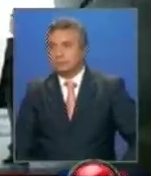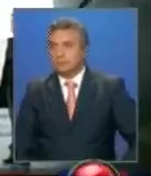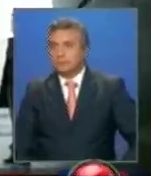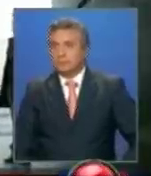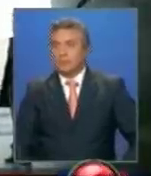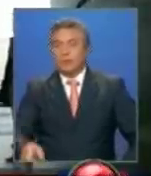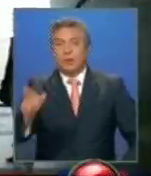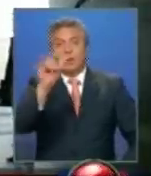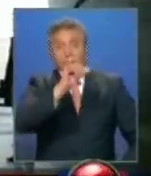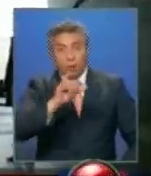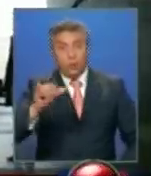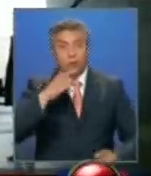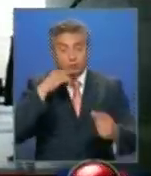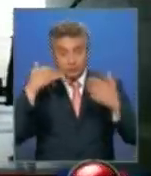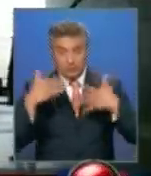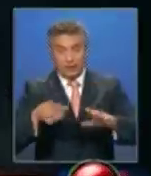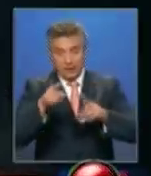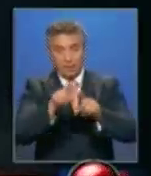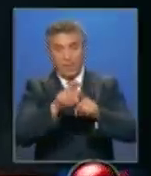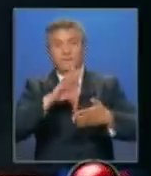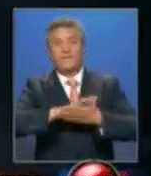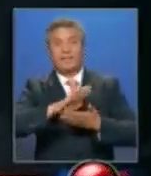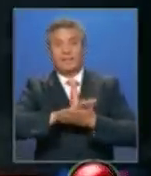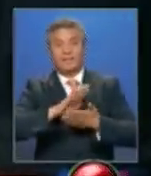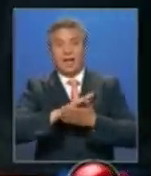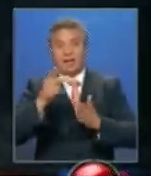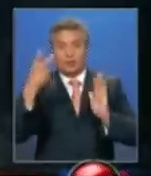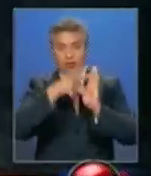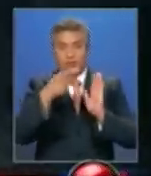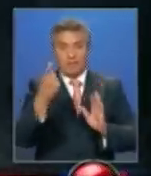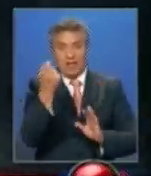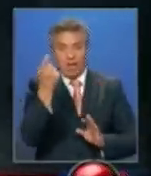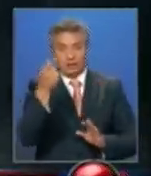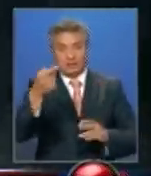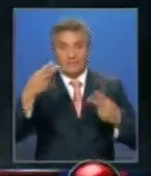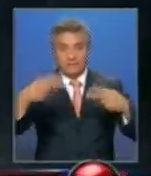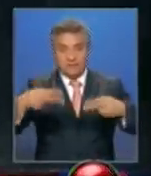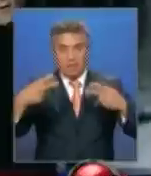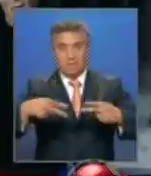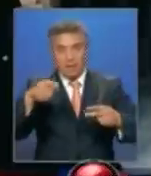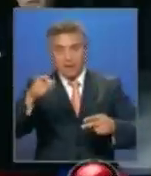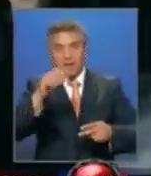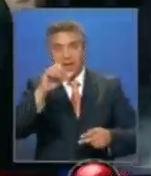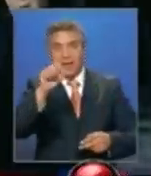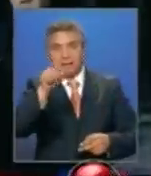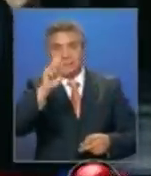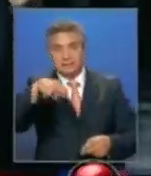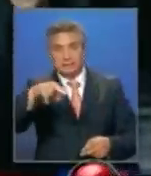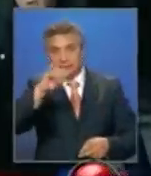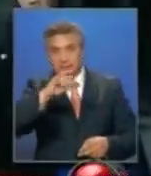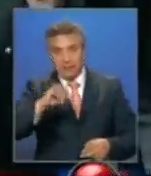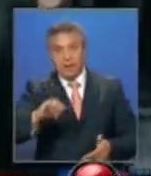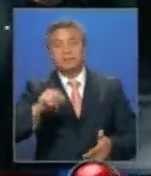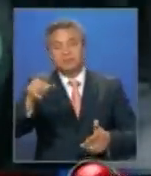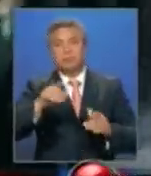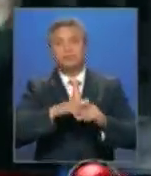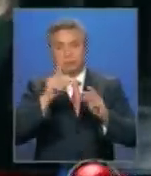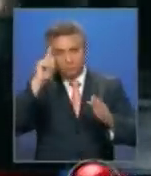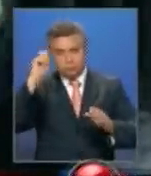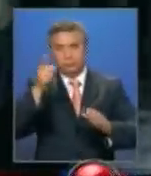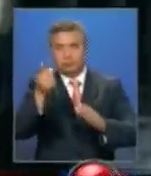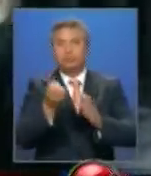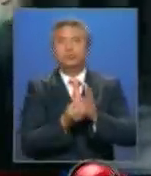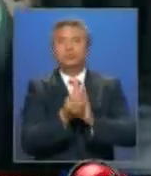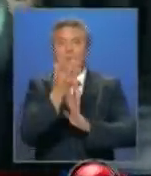Luego de su exitoso paso por el Festival de Viña del Mar 2011, Alejandro Sanz concentró toda su creatividad para dar vida a su nuevo